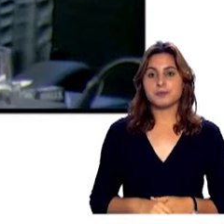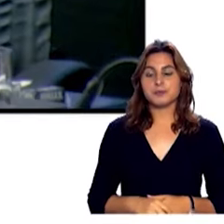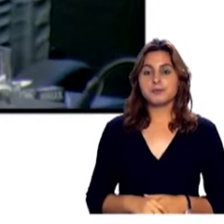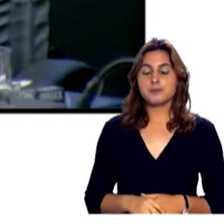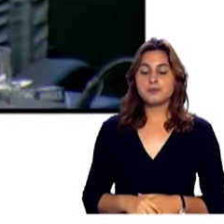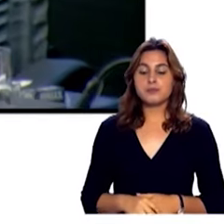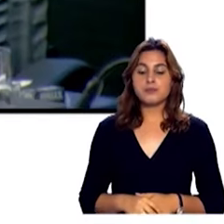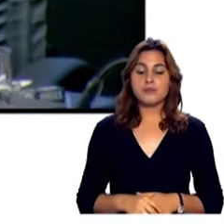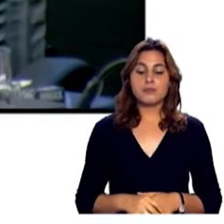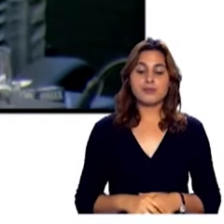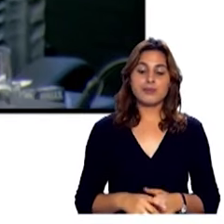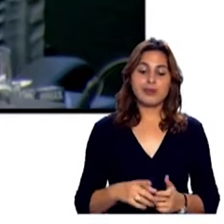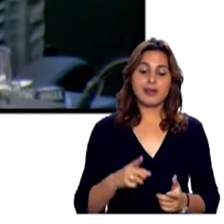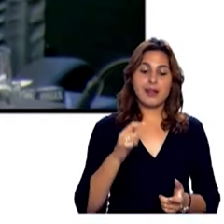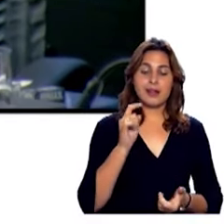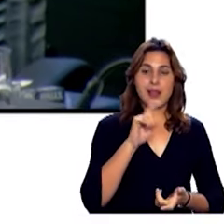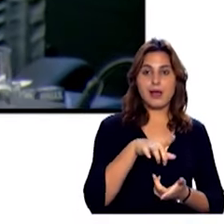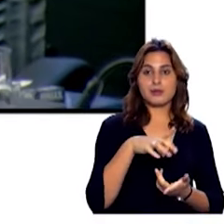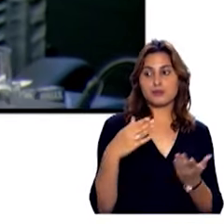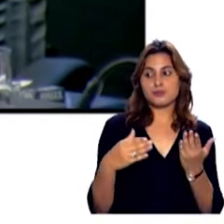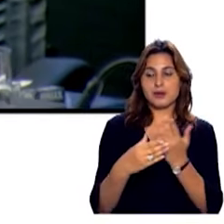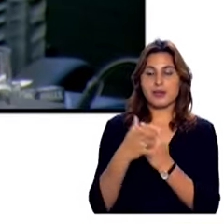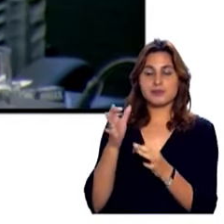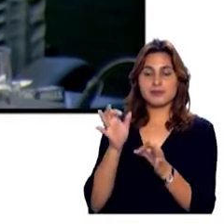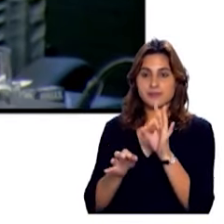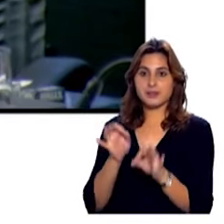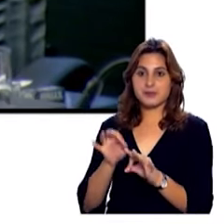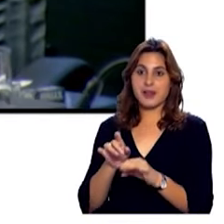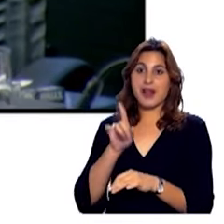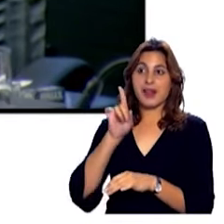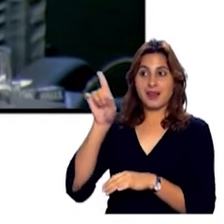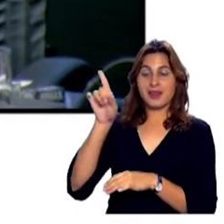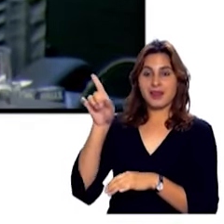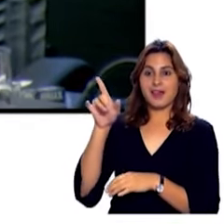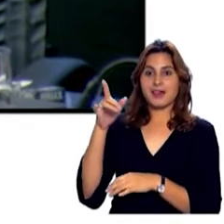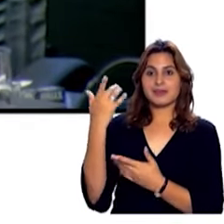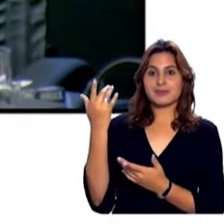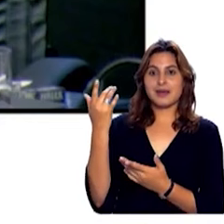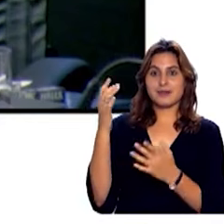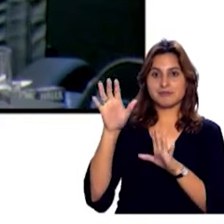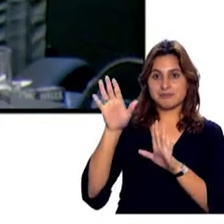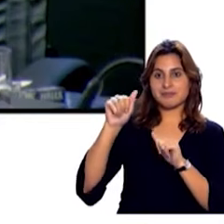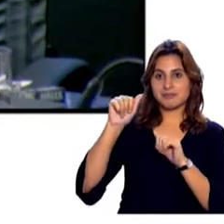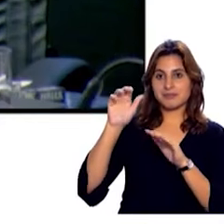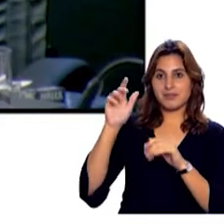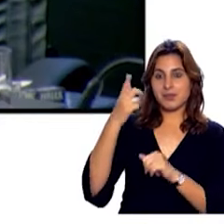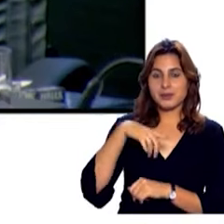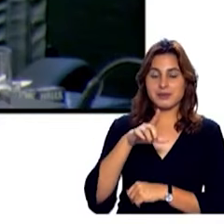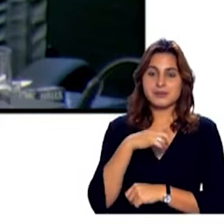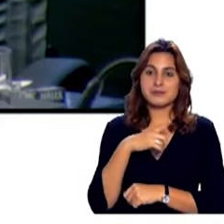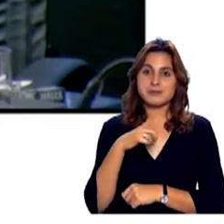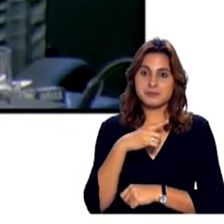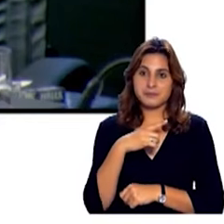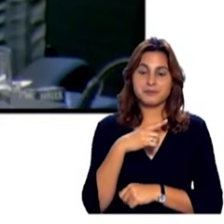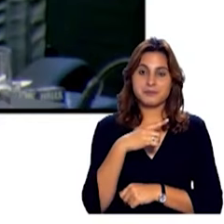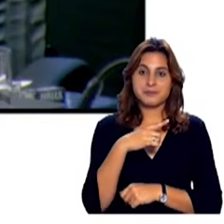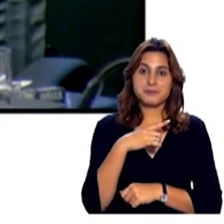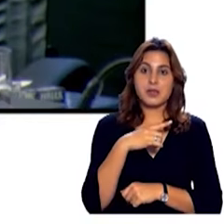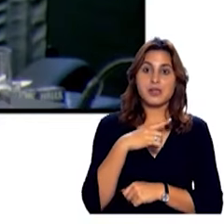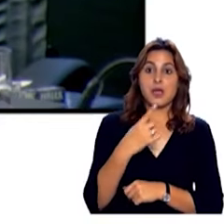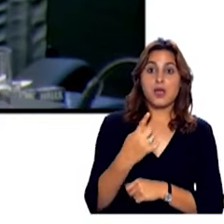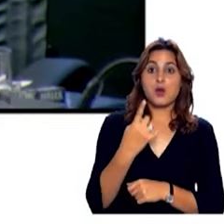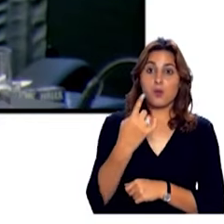desgraciadamente en espa no s será en Brasil Pero nosotros sufrimos un feno de motorización